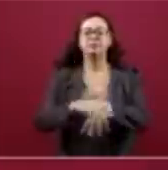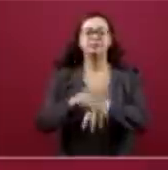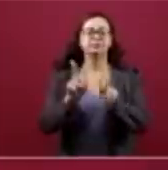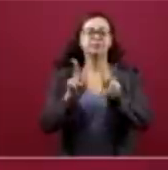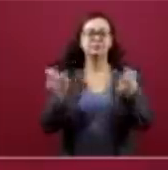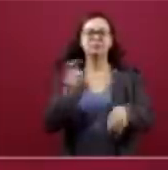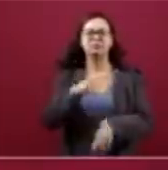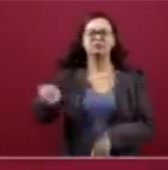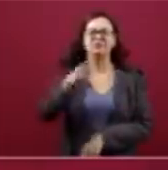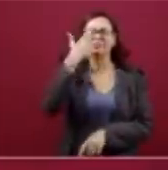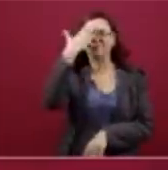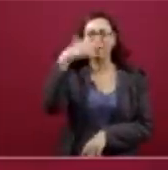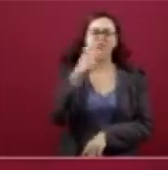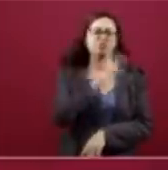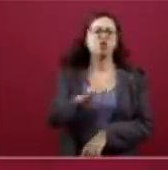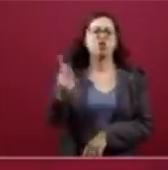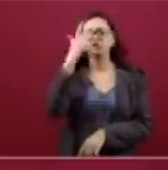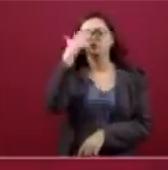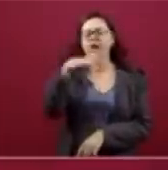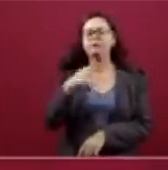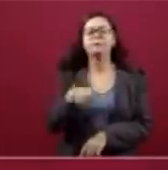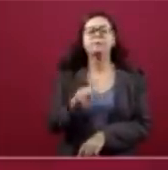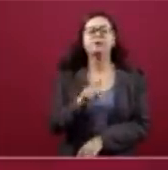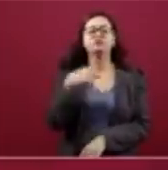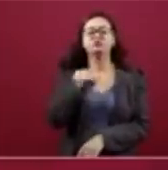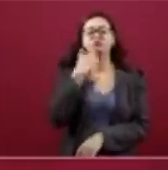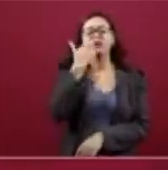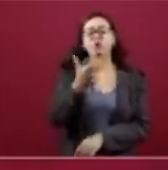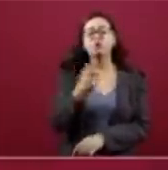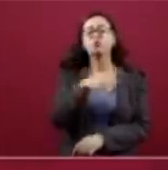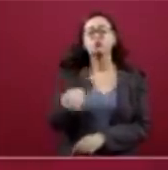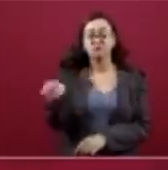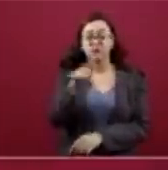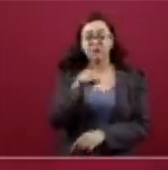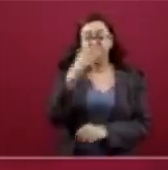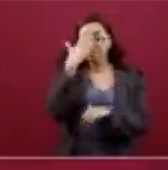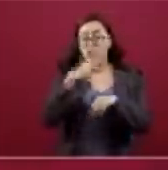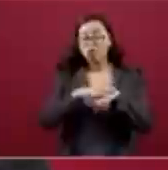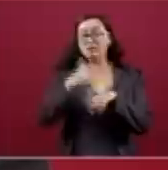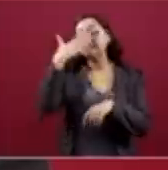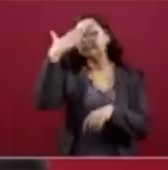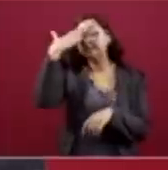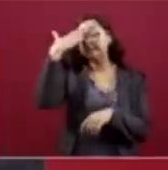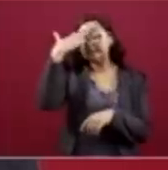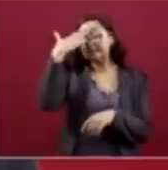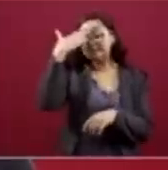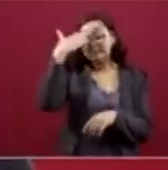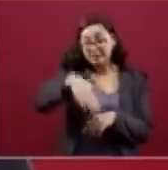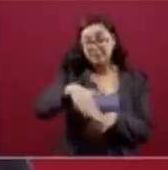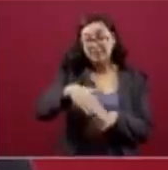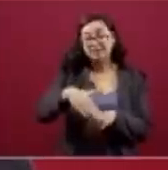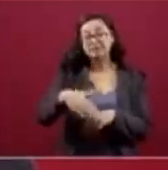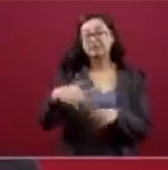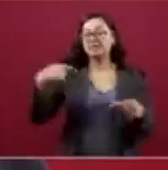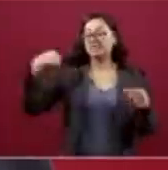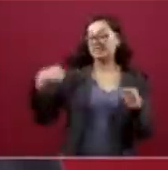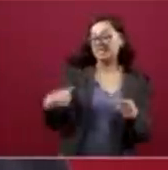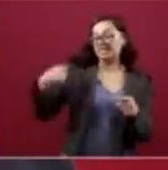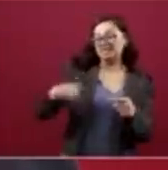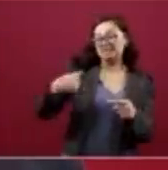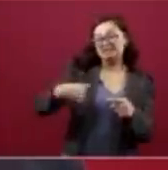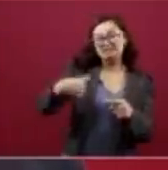es que se sepa que todas esas trampas,